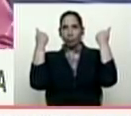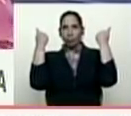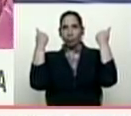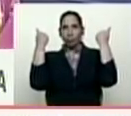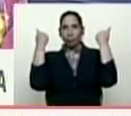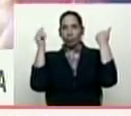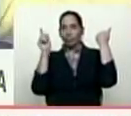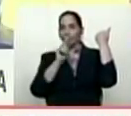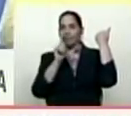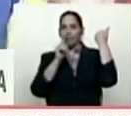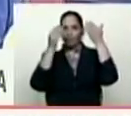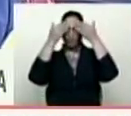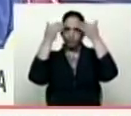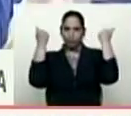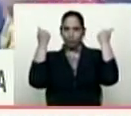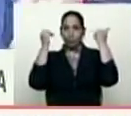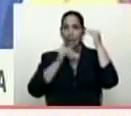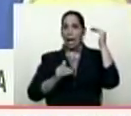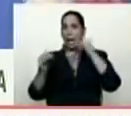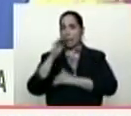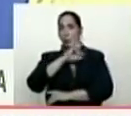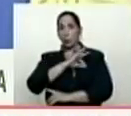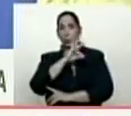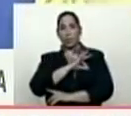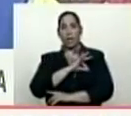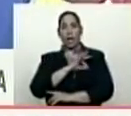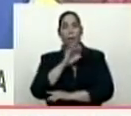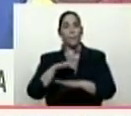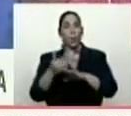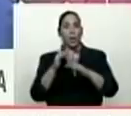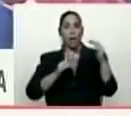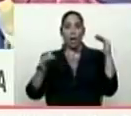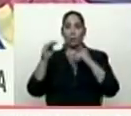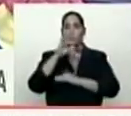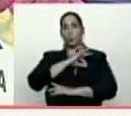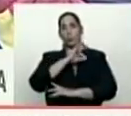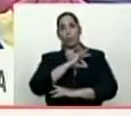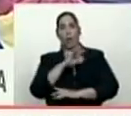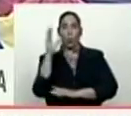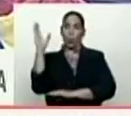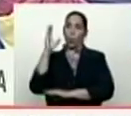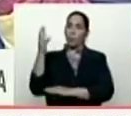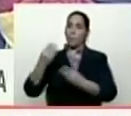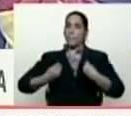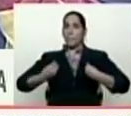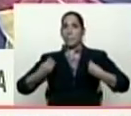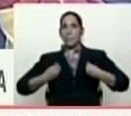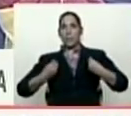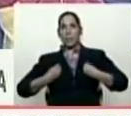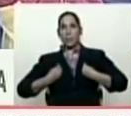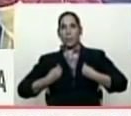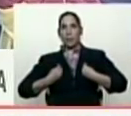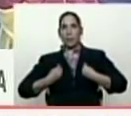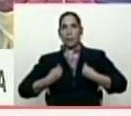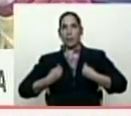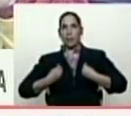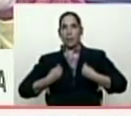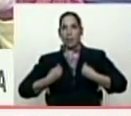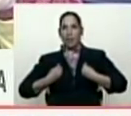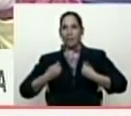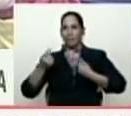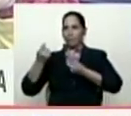No es que no se le olvida, la alta sociedad no se le olvida, porque la alta sociedad colombiana vive del tráfico de